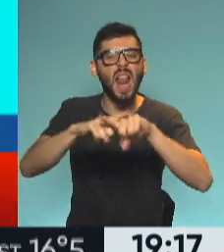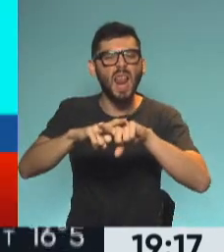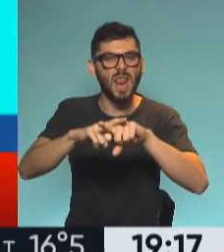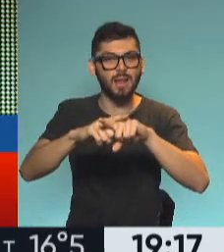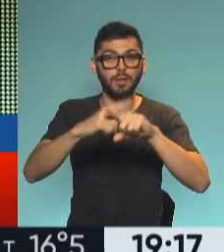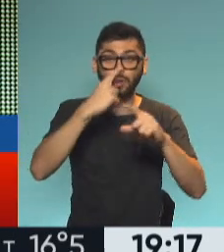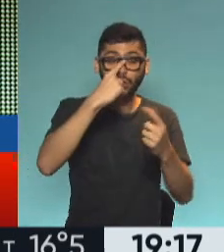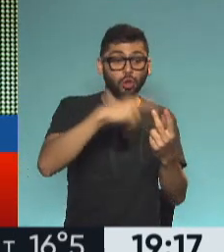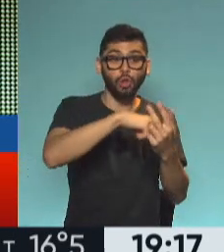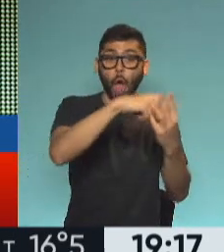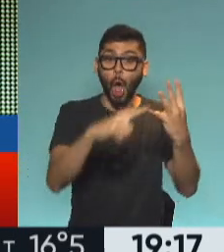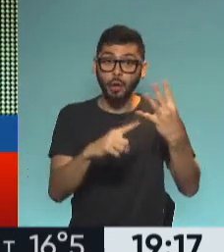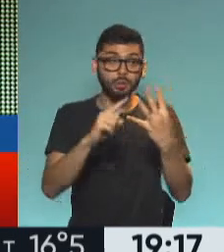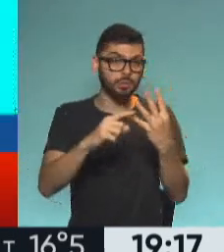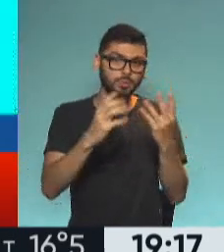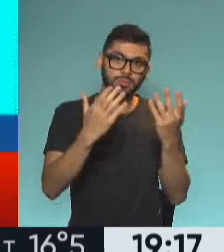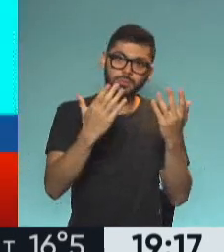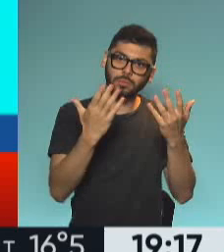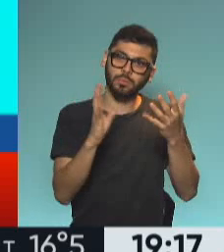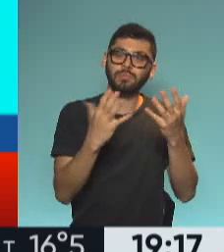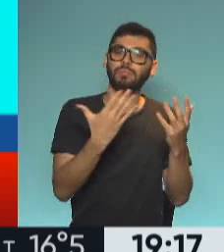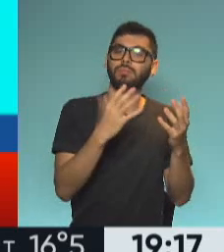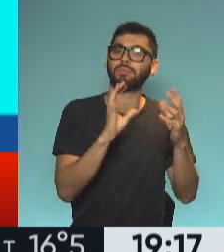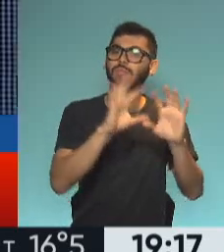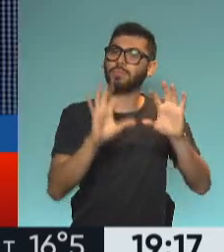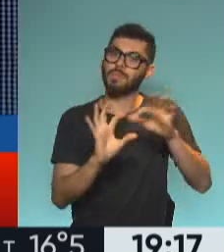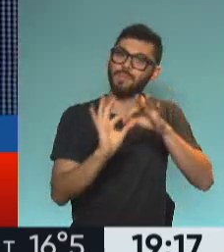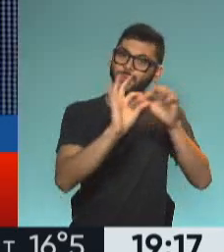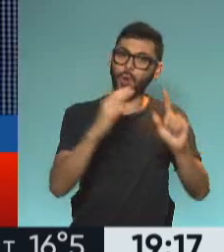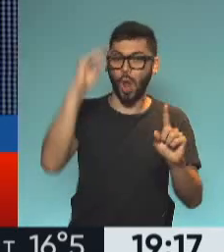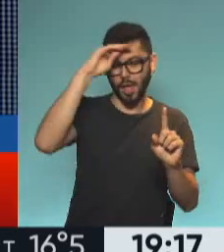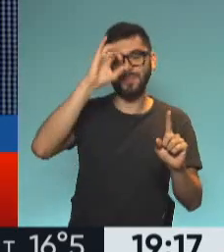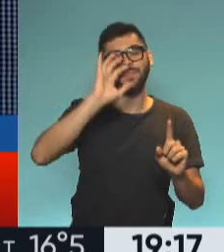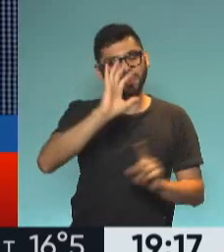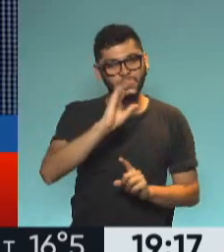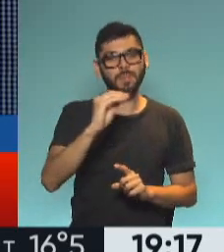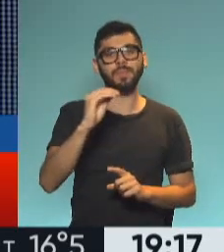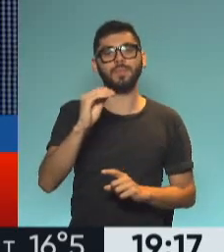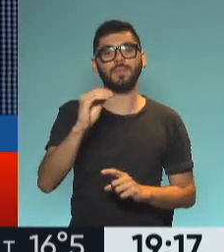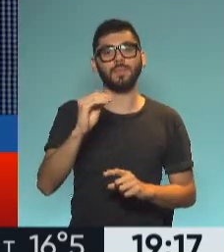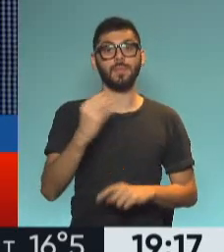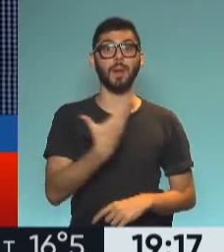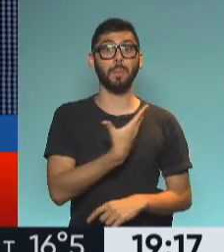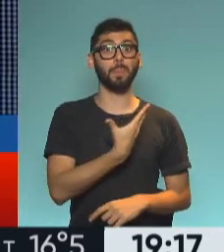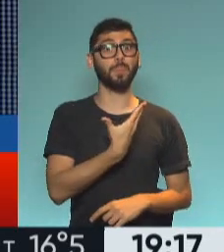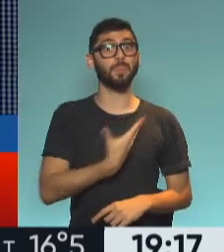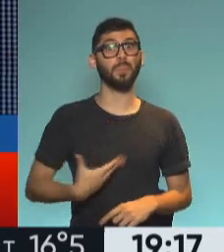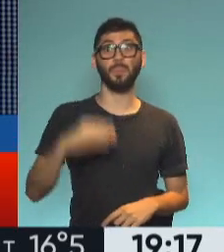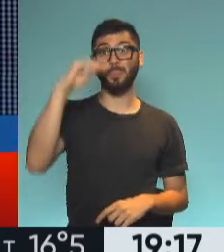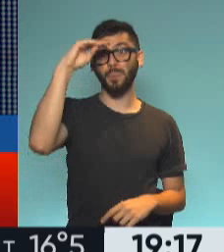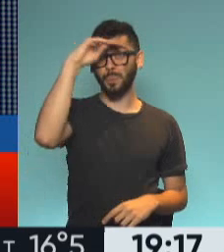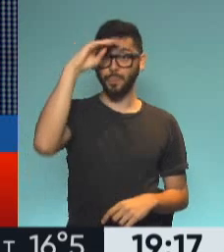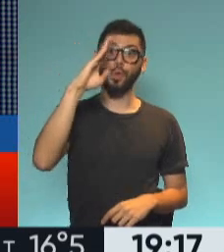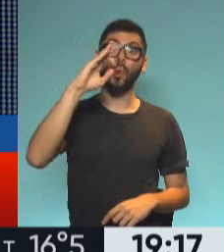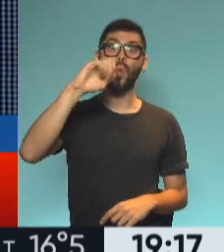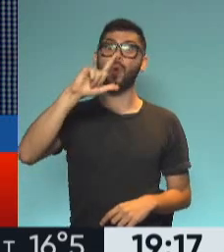detrás de Bolsonaro? Sí, bueno, ahí estamos hablando claramente de, a ver, hay una confirmación por parte del presidente. Jair Bolsonaro